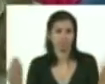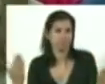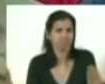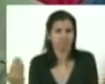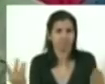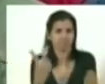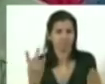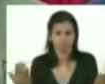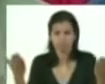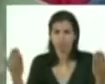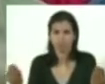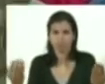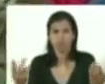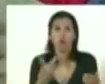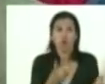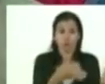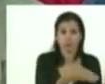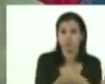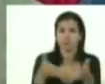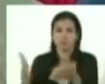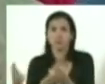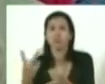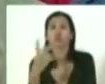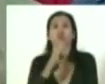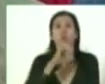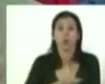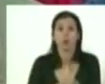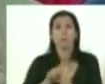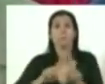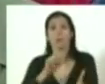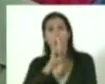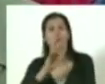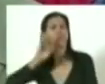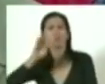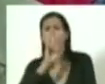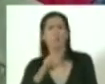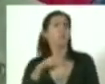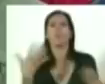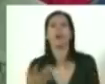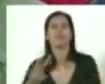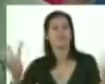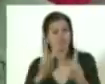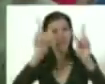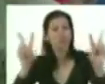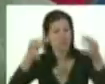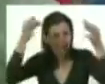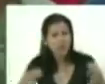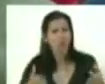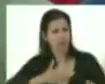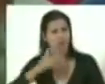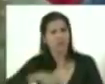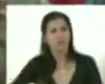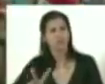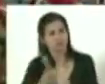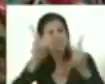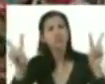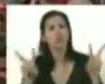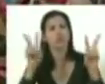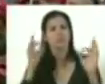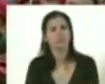son dos tiempos, son dos historias, pero un destino, el de la victoria, es nuestro destino.